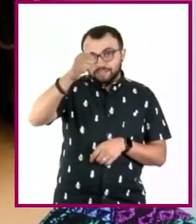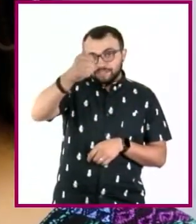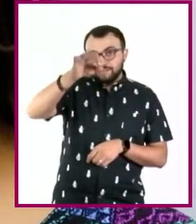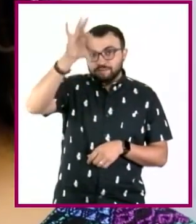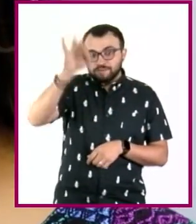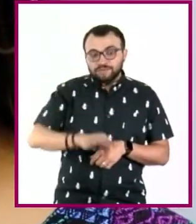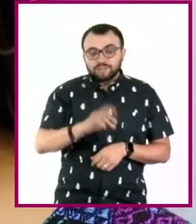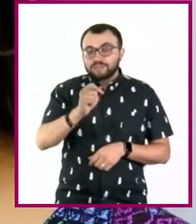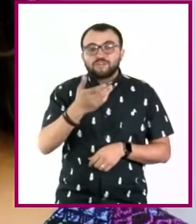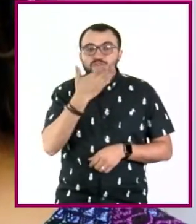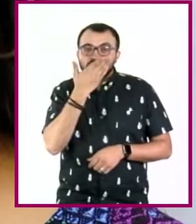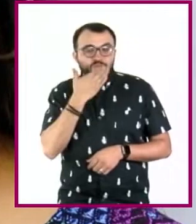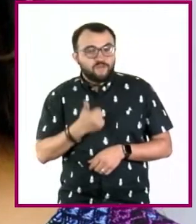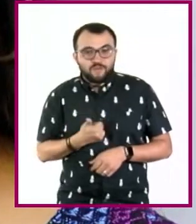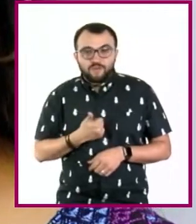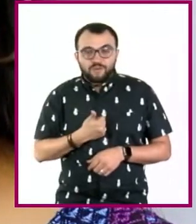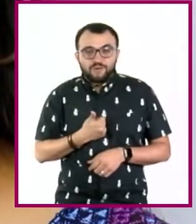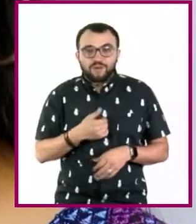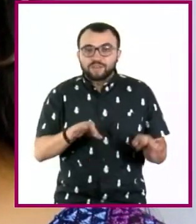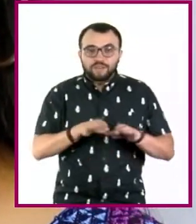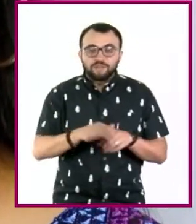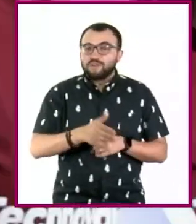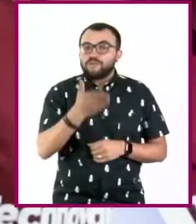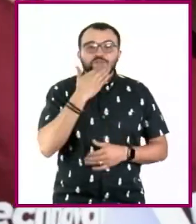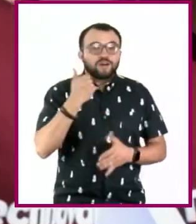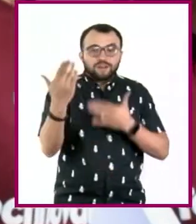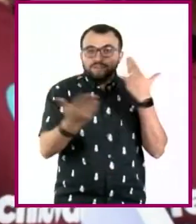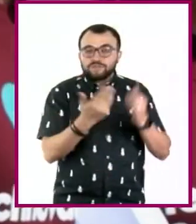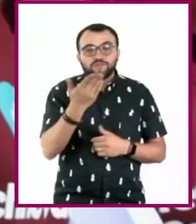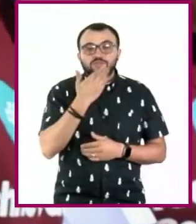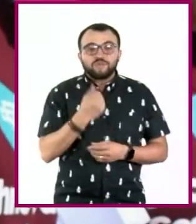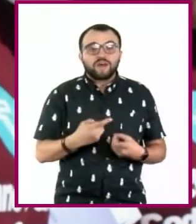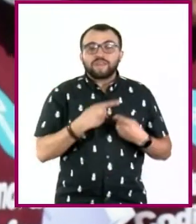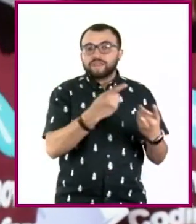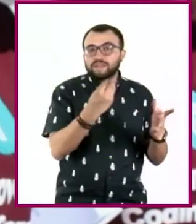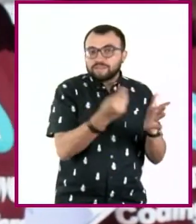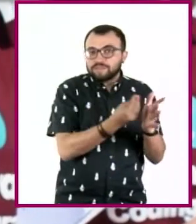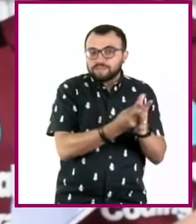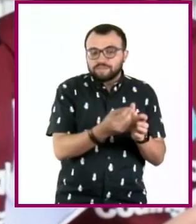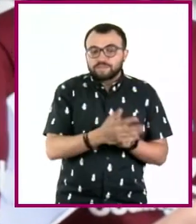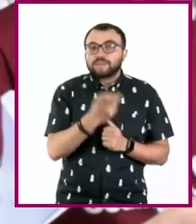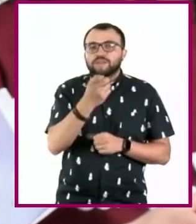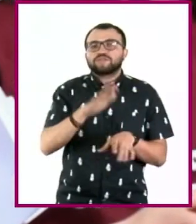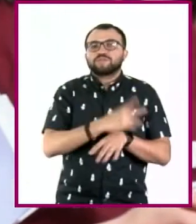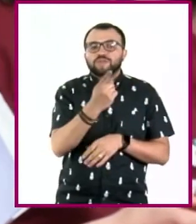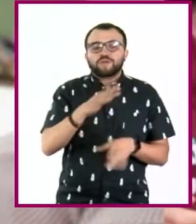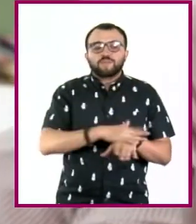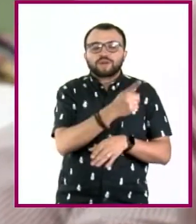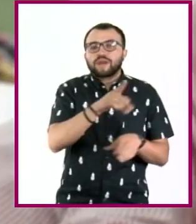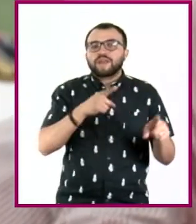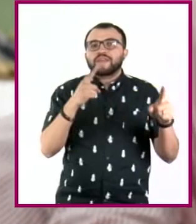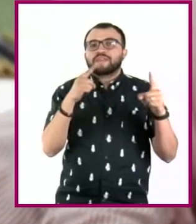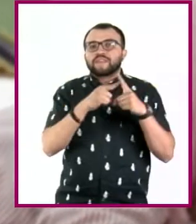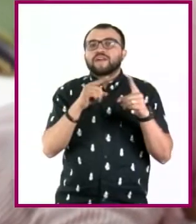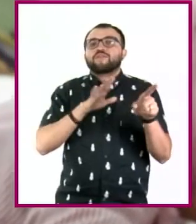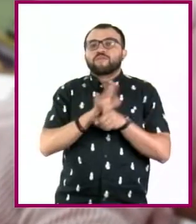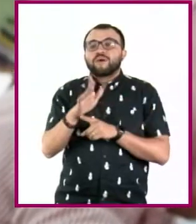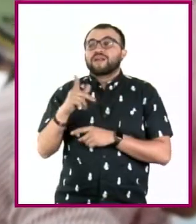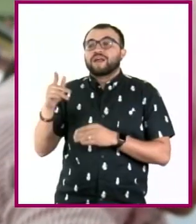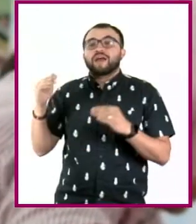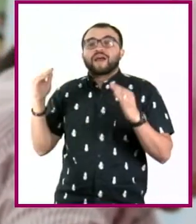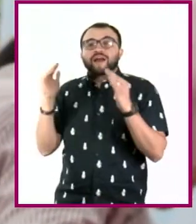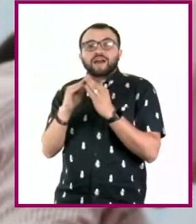de quienes no tienen empleo, no estudian y no reciben capacitación. Esto se debe a que se dedican a tareas en el hogar no